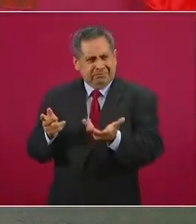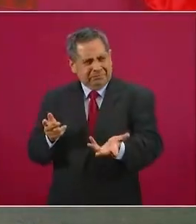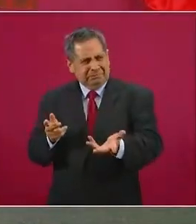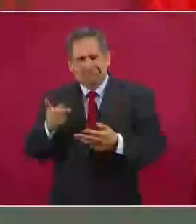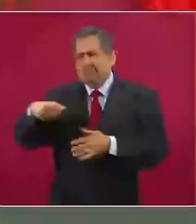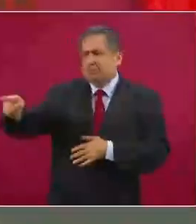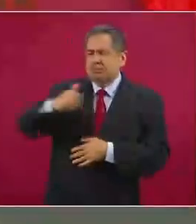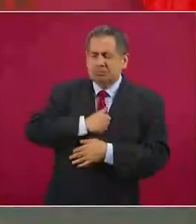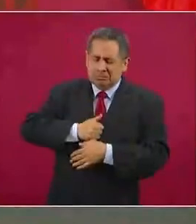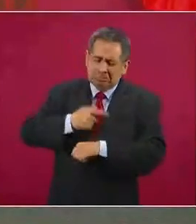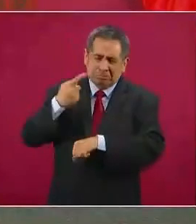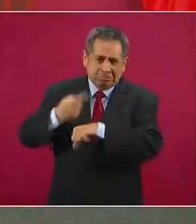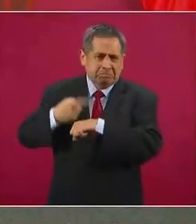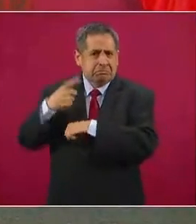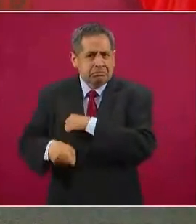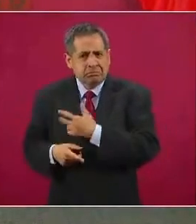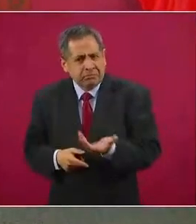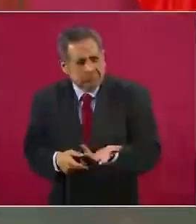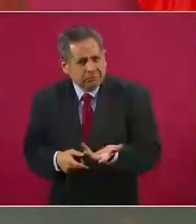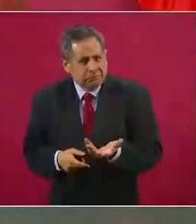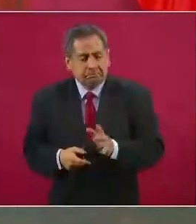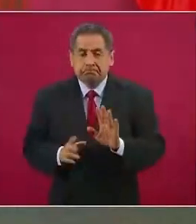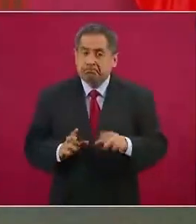El neoliberalismo